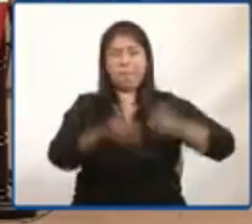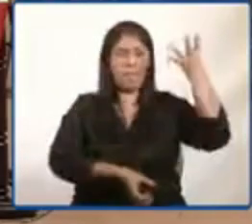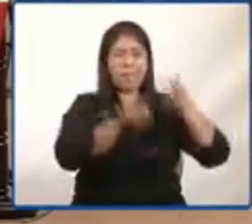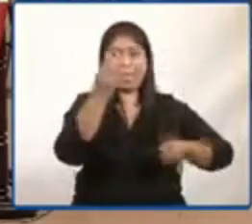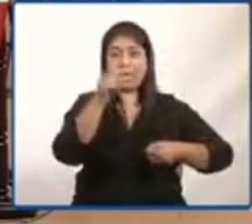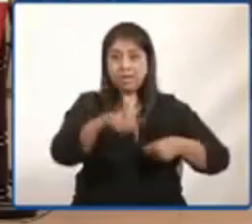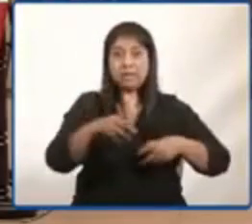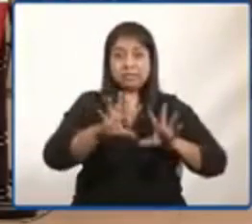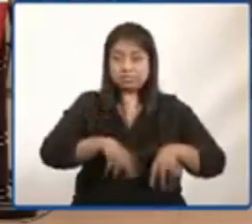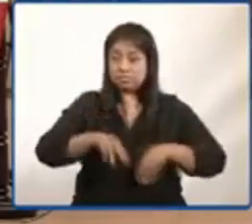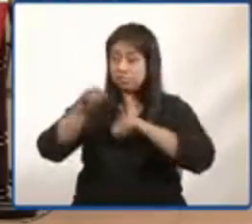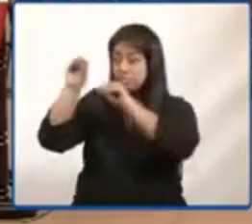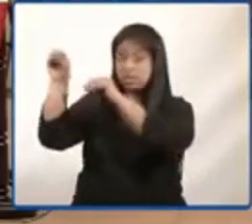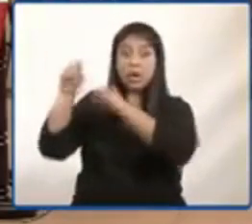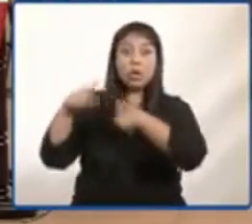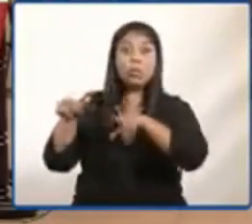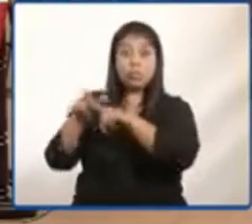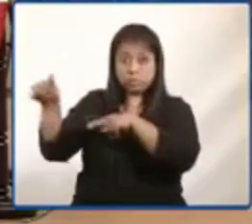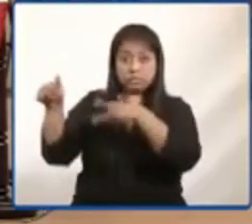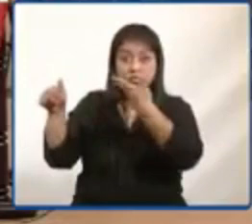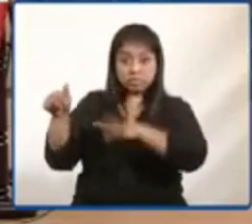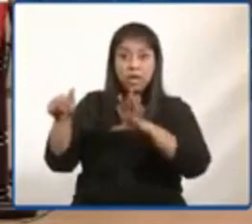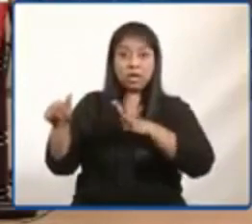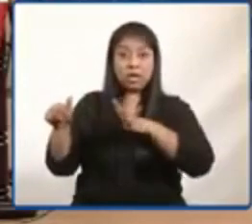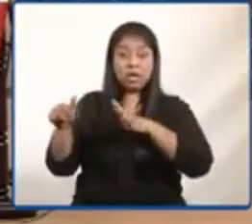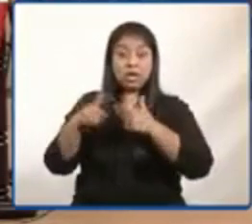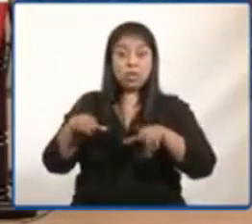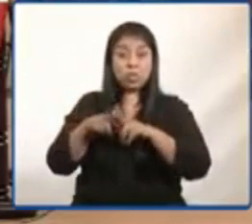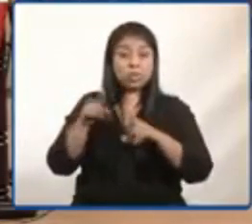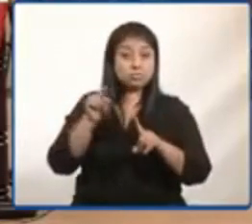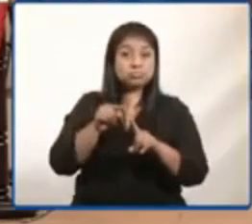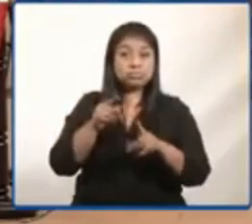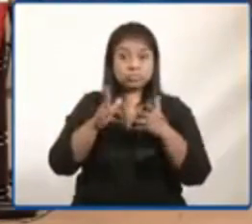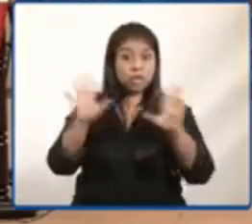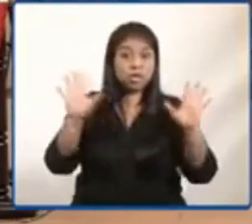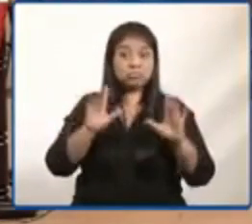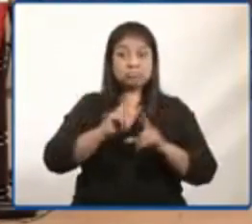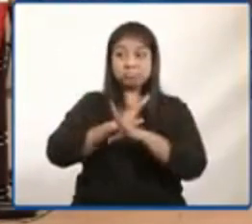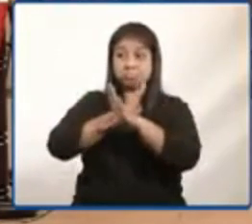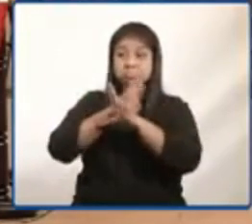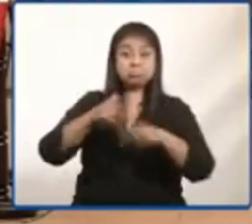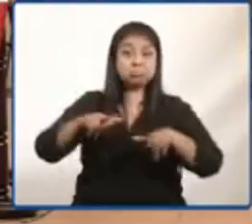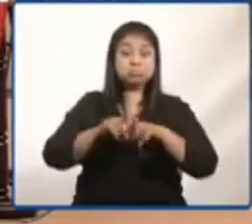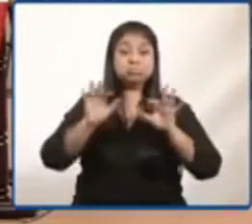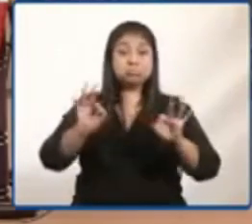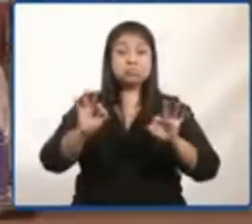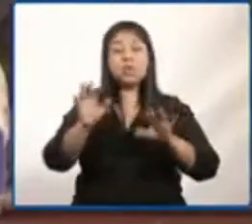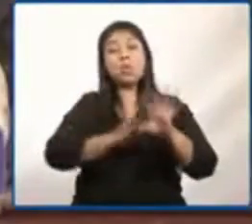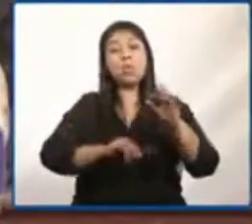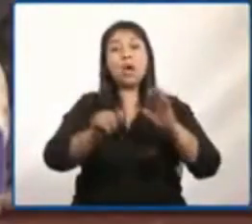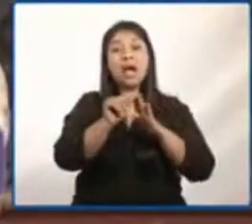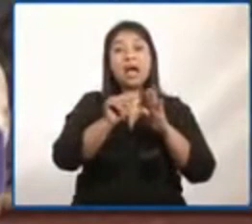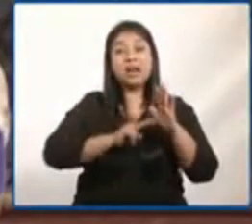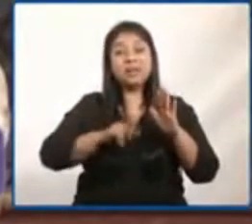o removidas a otro lugar? ¿Se tiene previsto ya pues llevarlas a un lugar seguro, algún tipo de albergue o